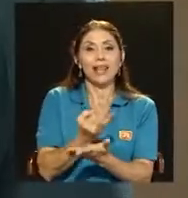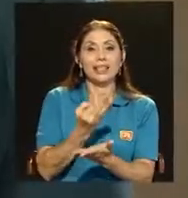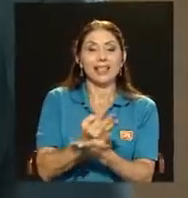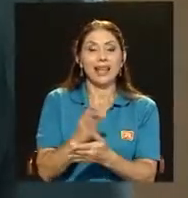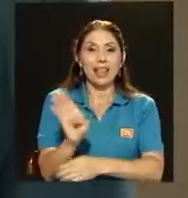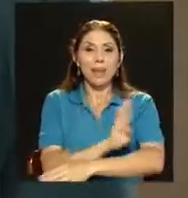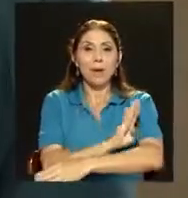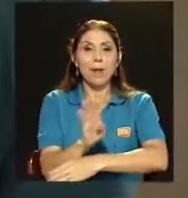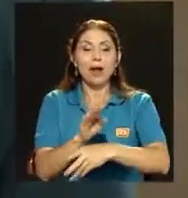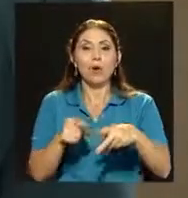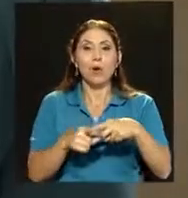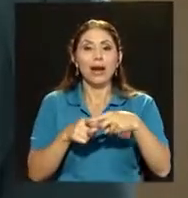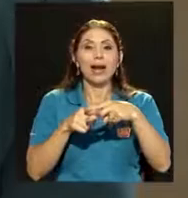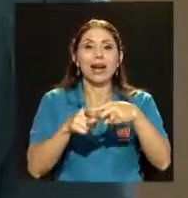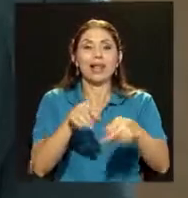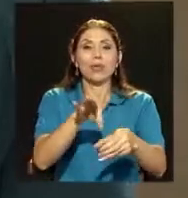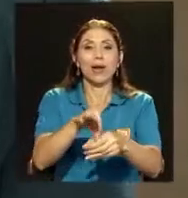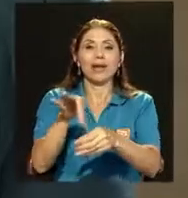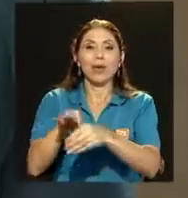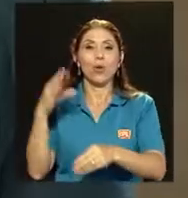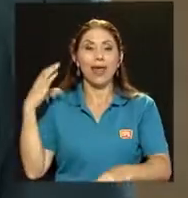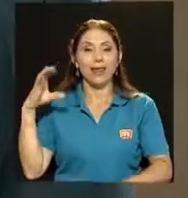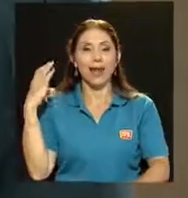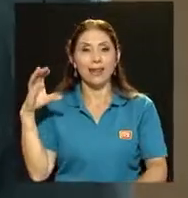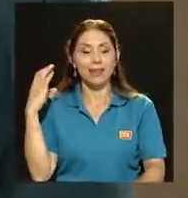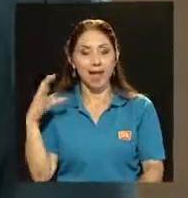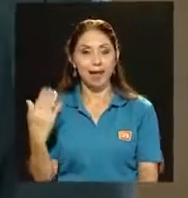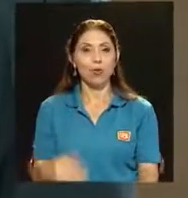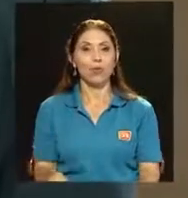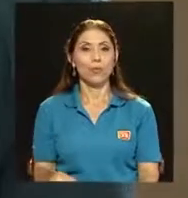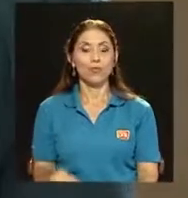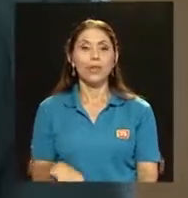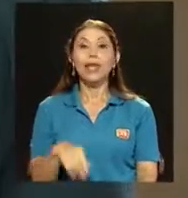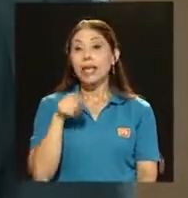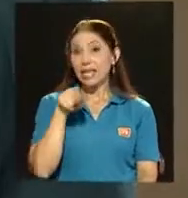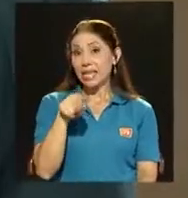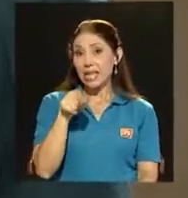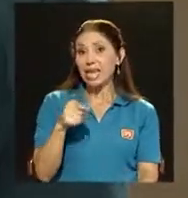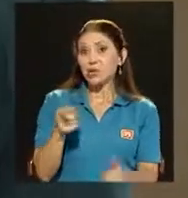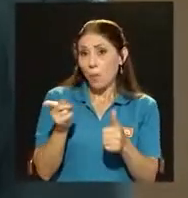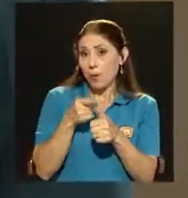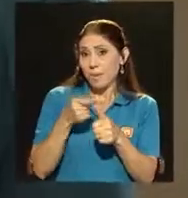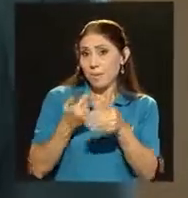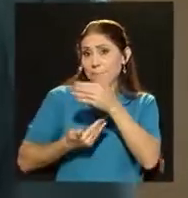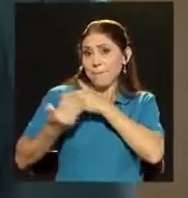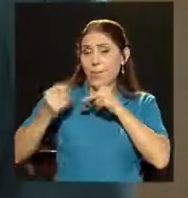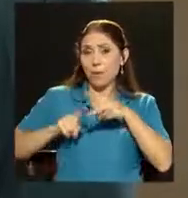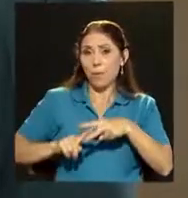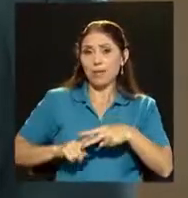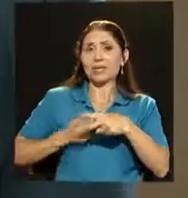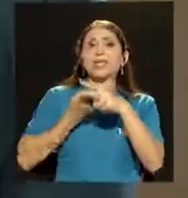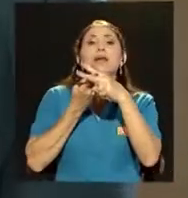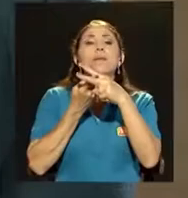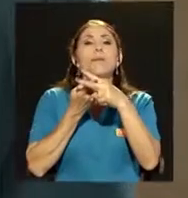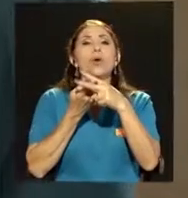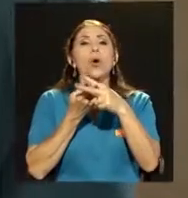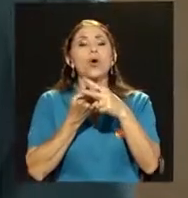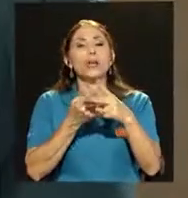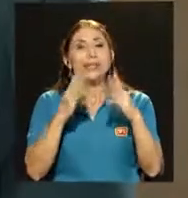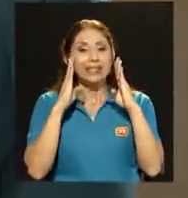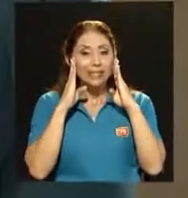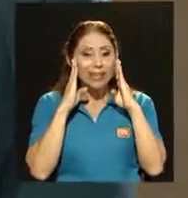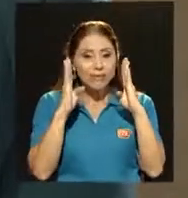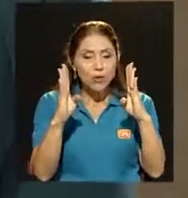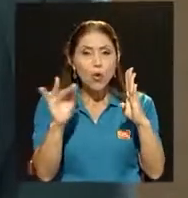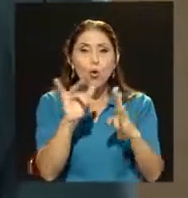de Cartago, y eso, digamos, en principio se trató como una operación de la